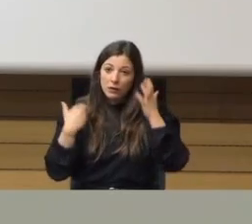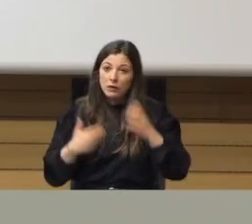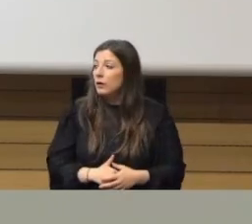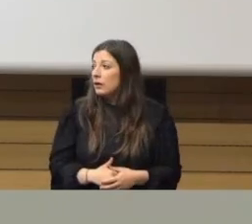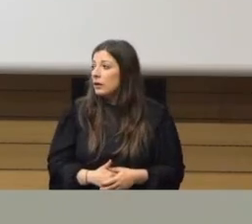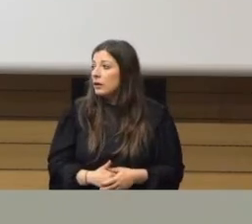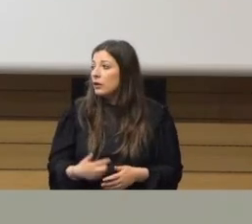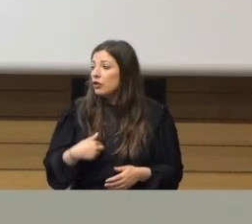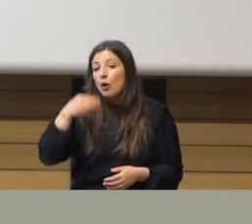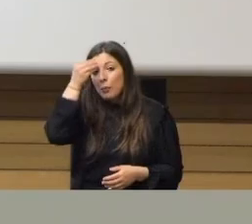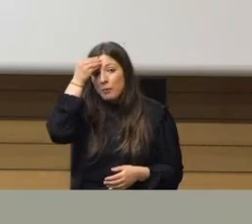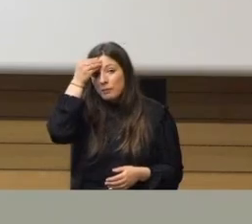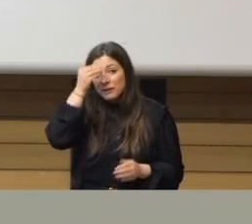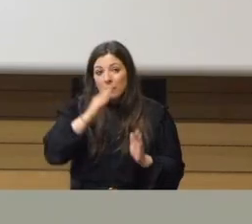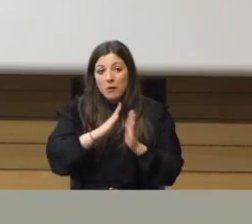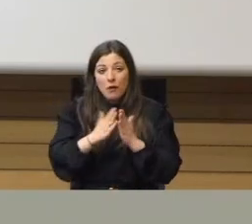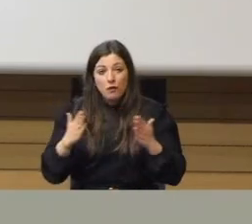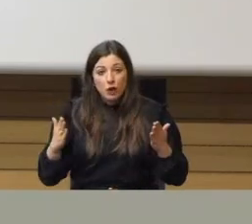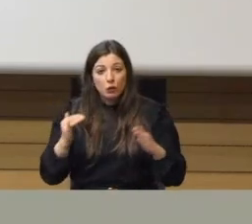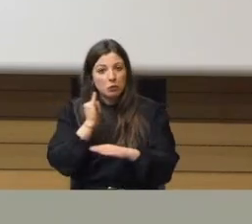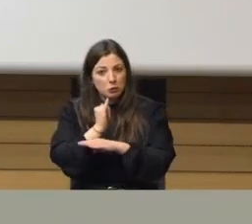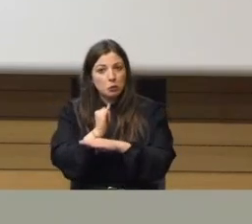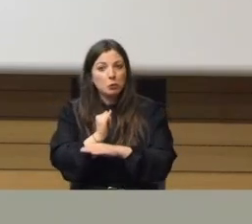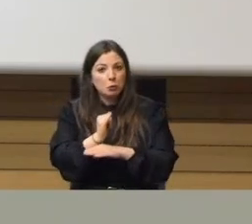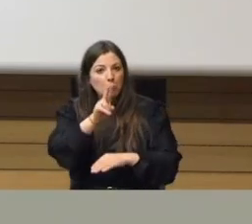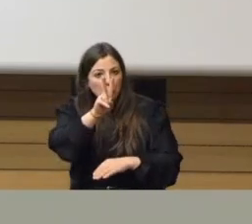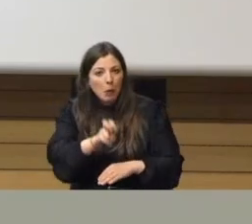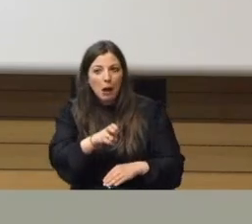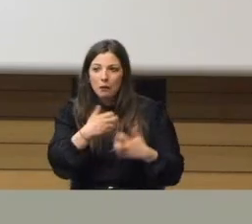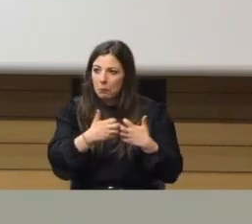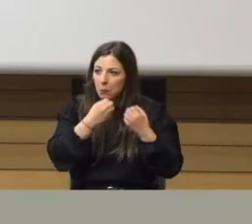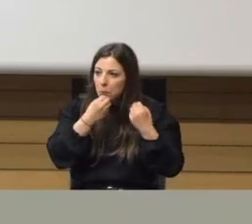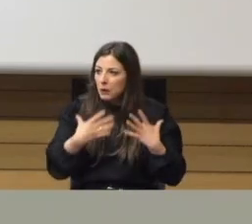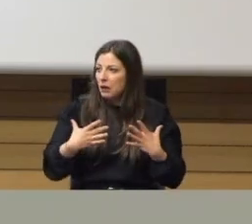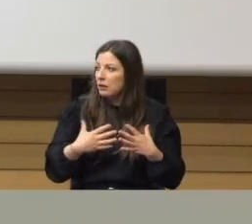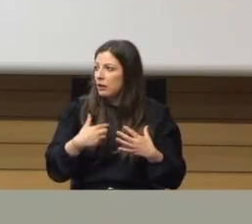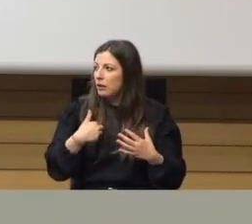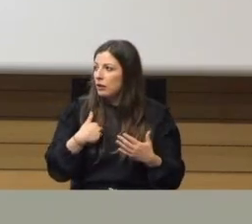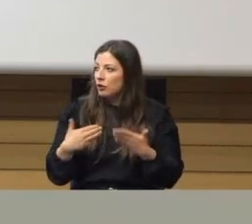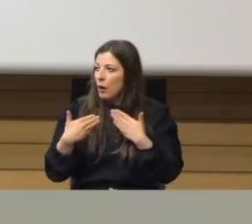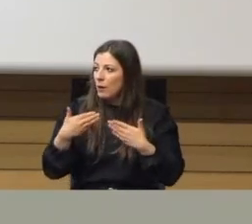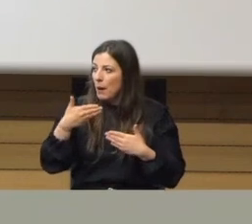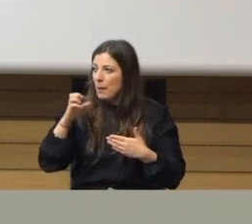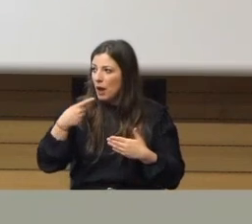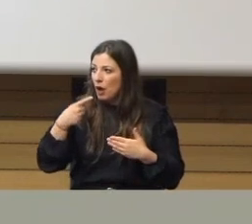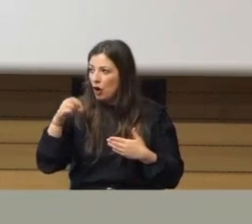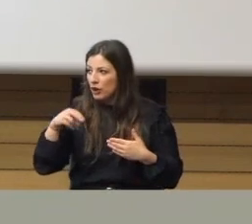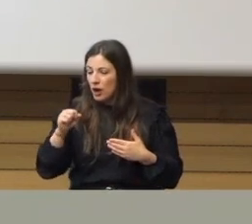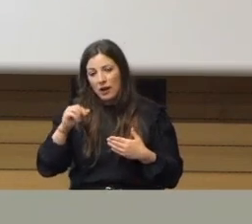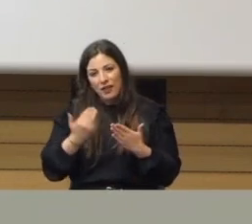pensaba que los folletos de instituto funcionaban bien, lo hablaba con Begoña. Entonces, os lo cuento otro día.